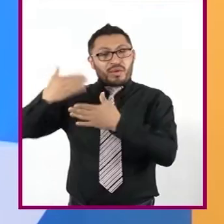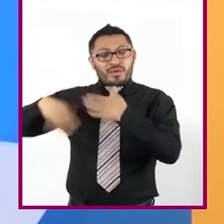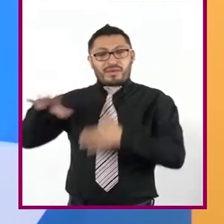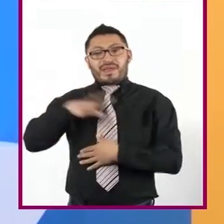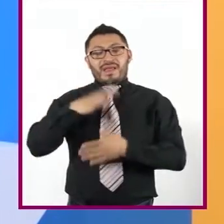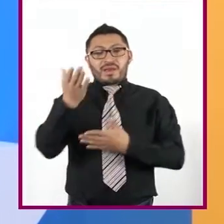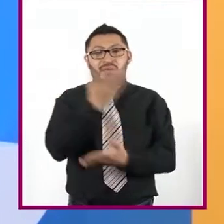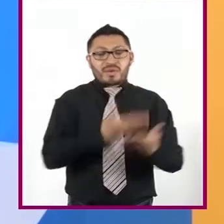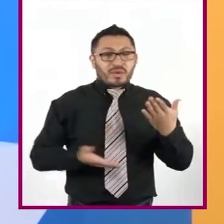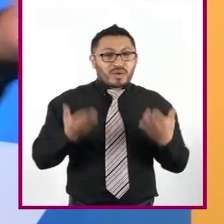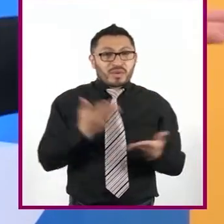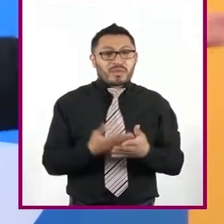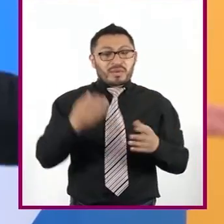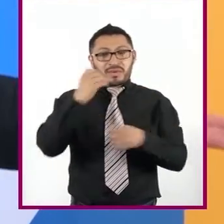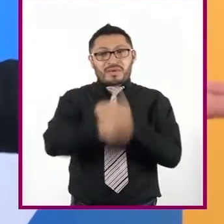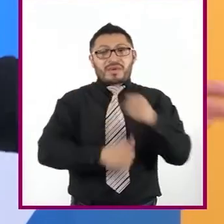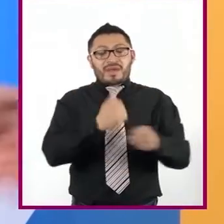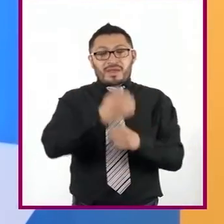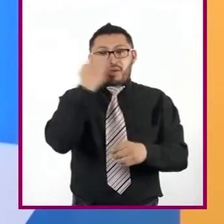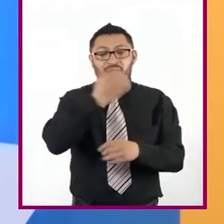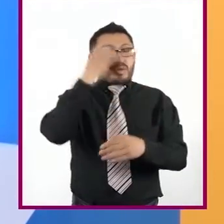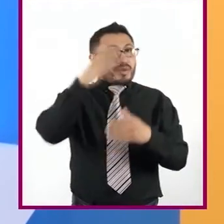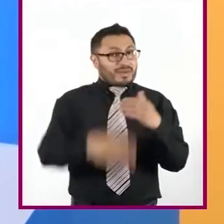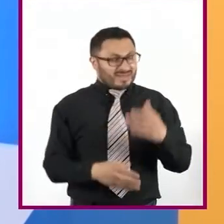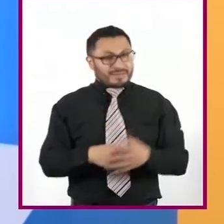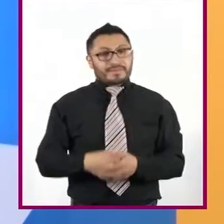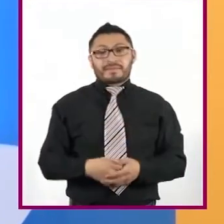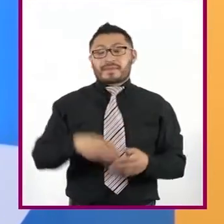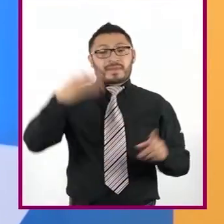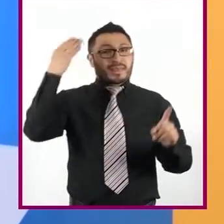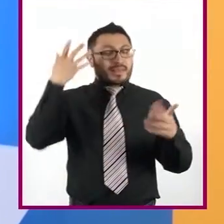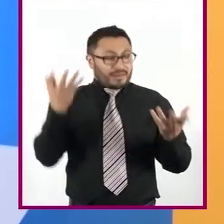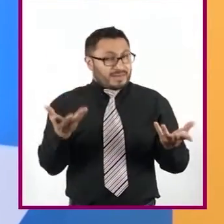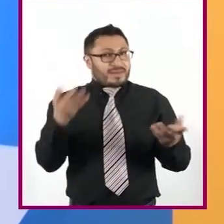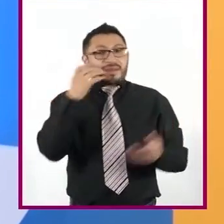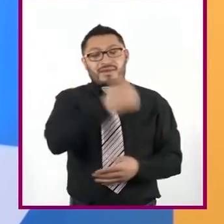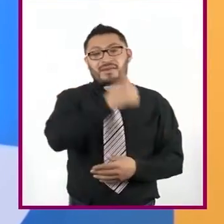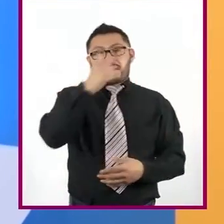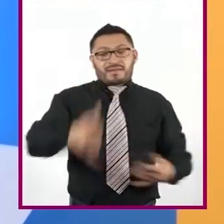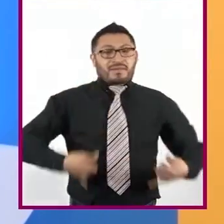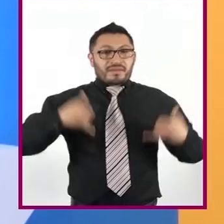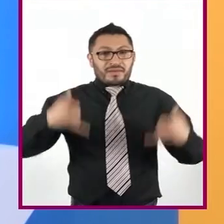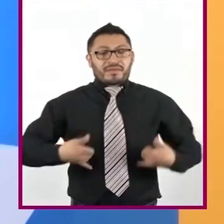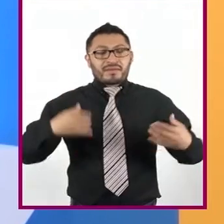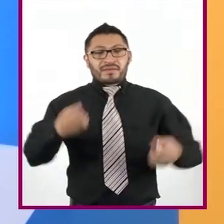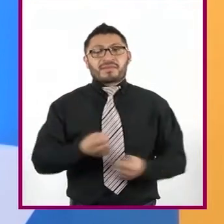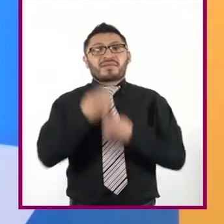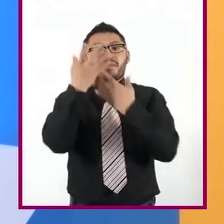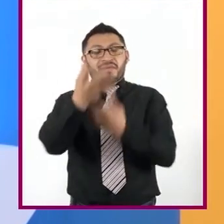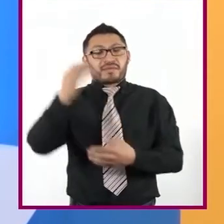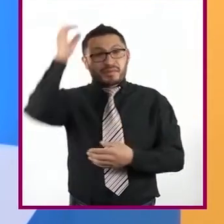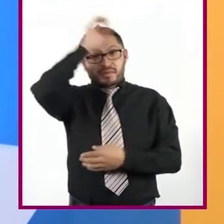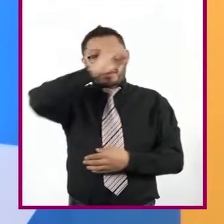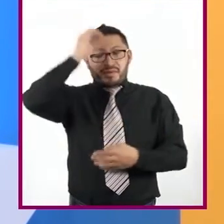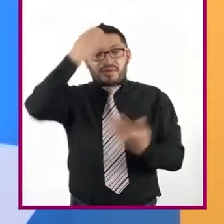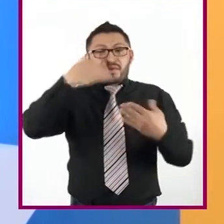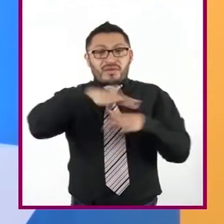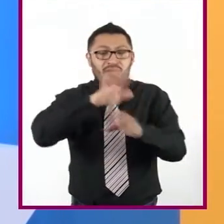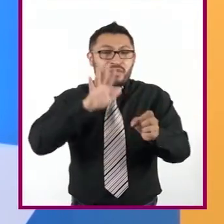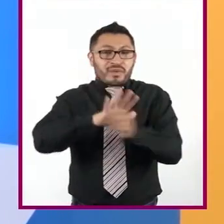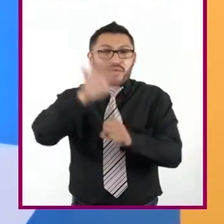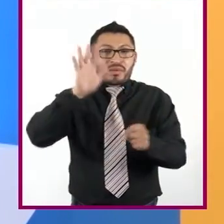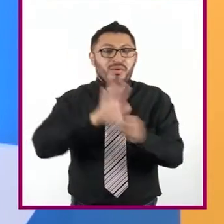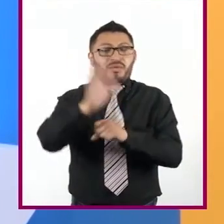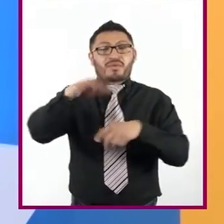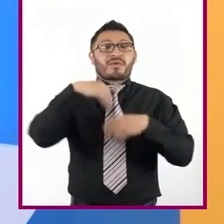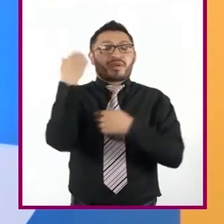por fin de año escolar. Y como era de esperarse, cada uno de los jóvenes empezó a expresar su opinión sobre qué era lo